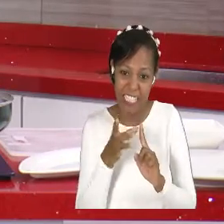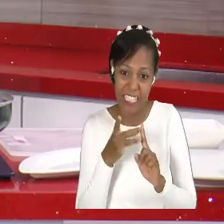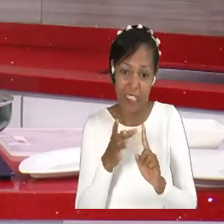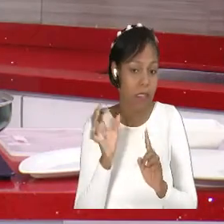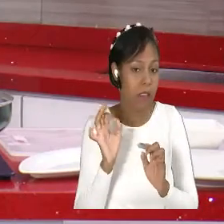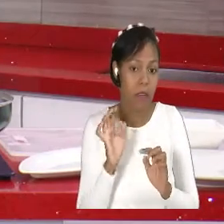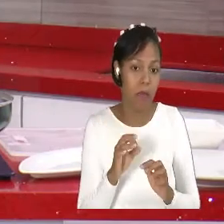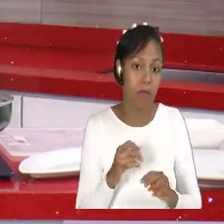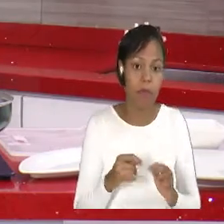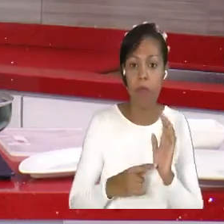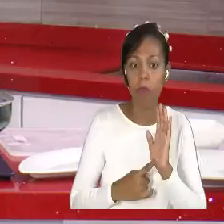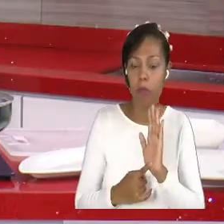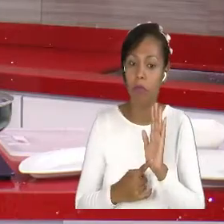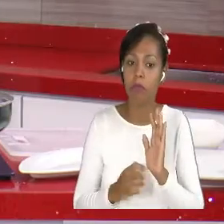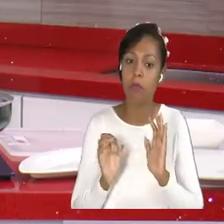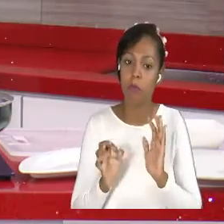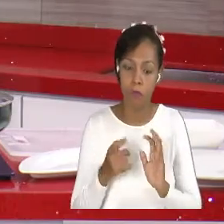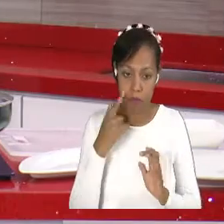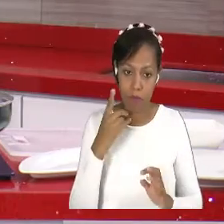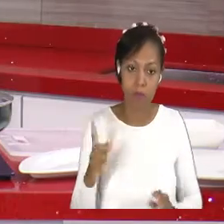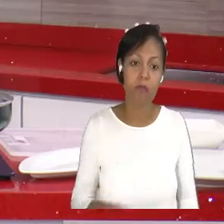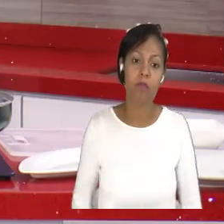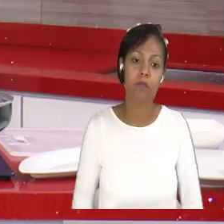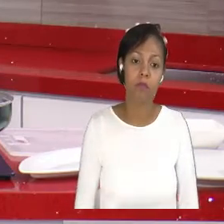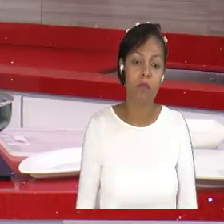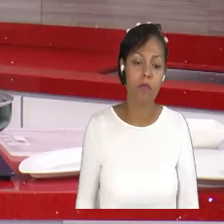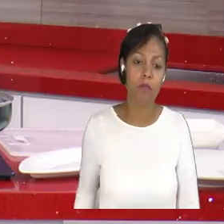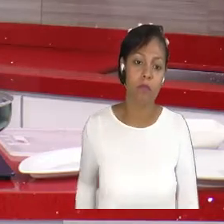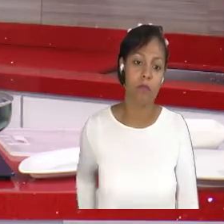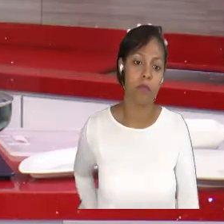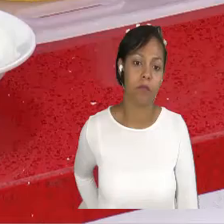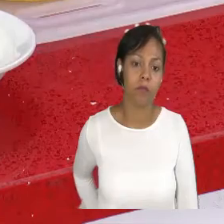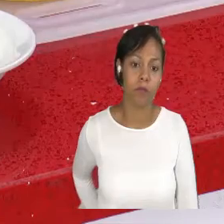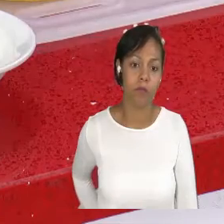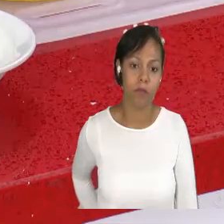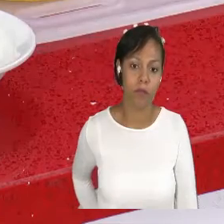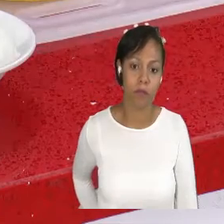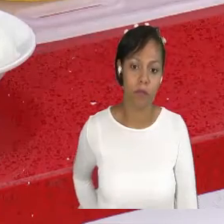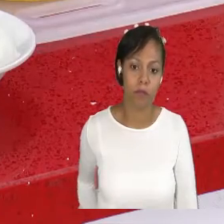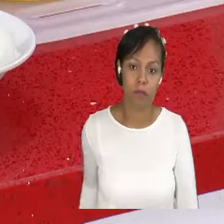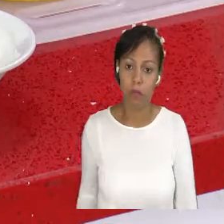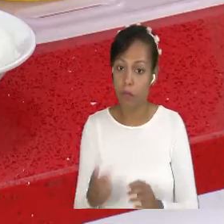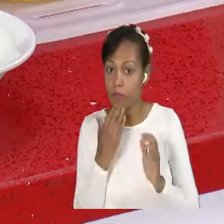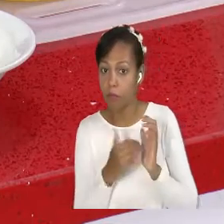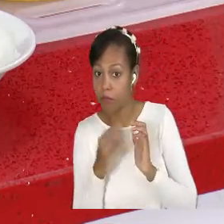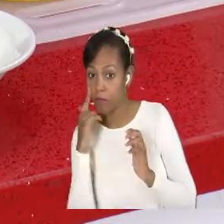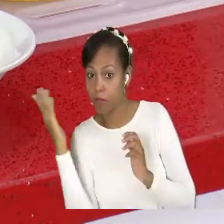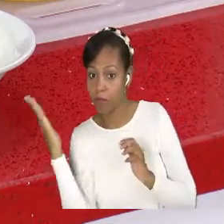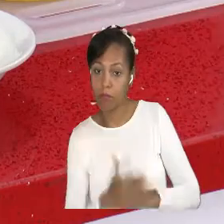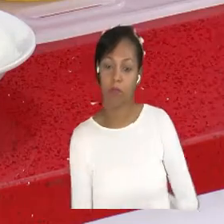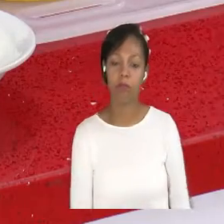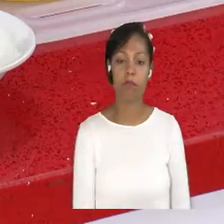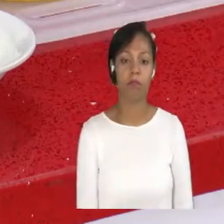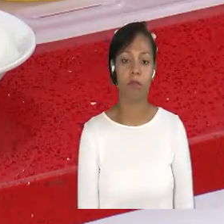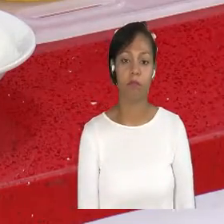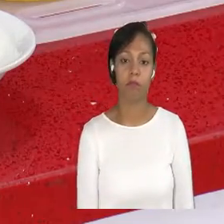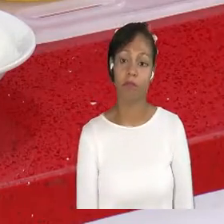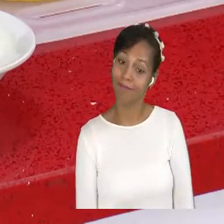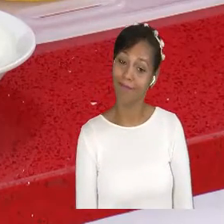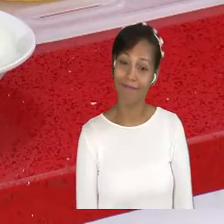hacer presentaciones. Okay. Como le dije, vamos a hacer dos presentaciones. Vean, incluso esta la podemos cortar acá.